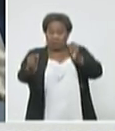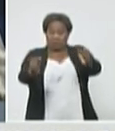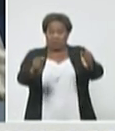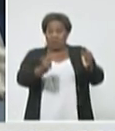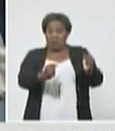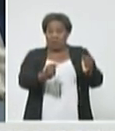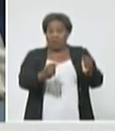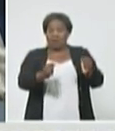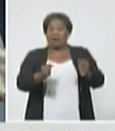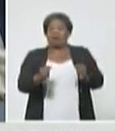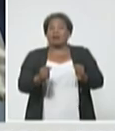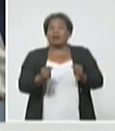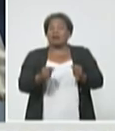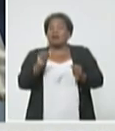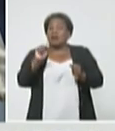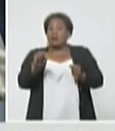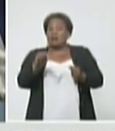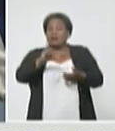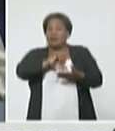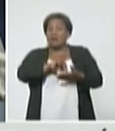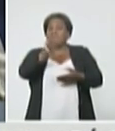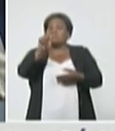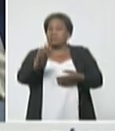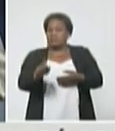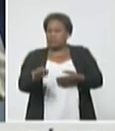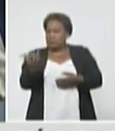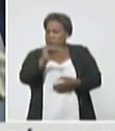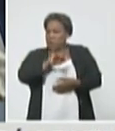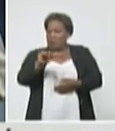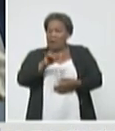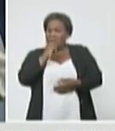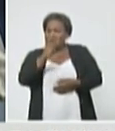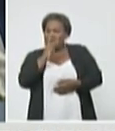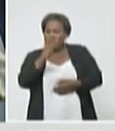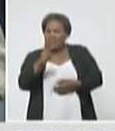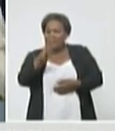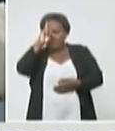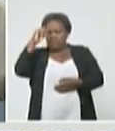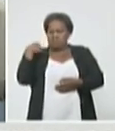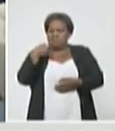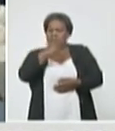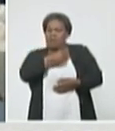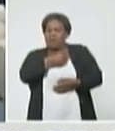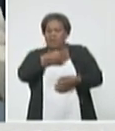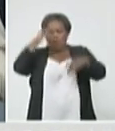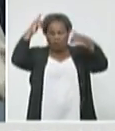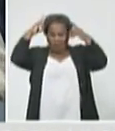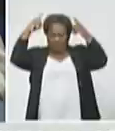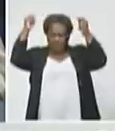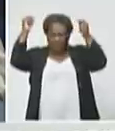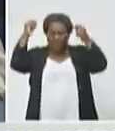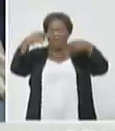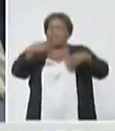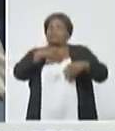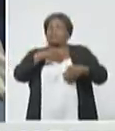sospechosos, pues el personal también, como lo hemos explicado, tiene un protocolo de